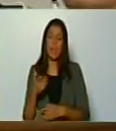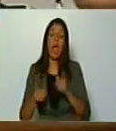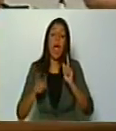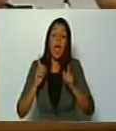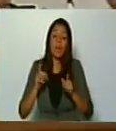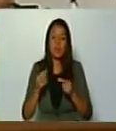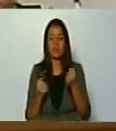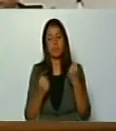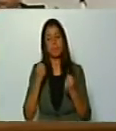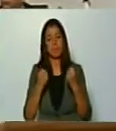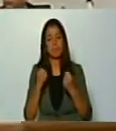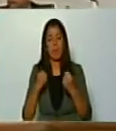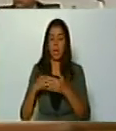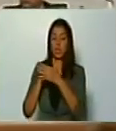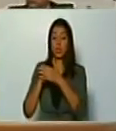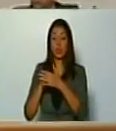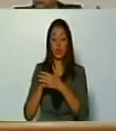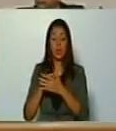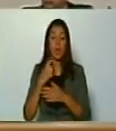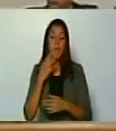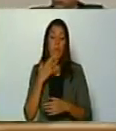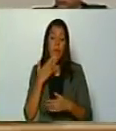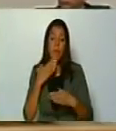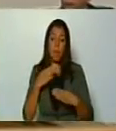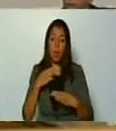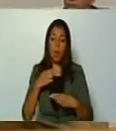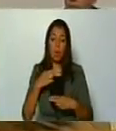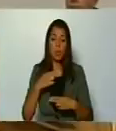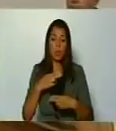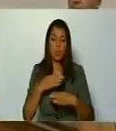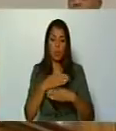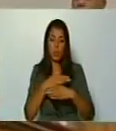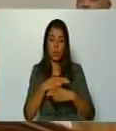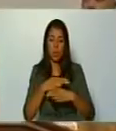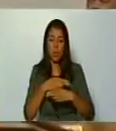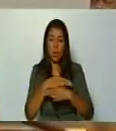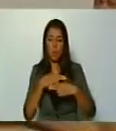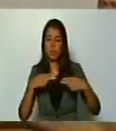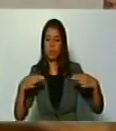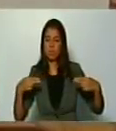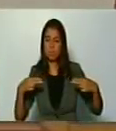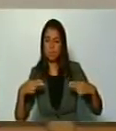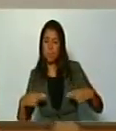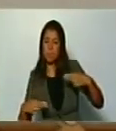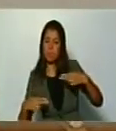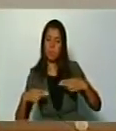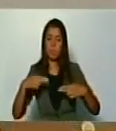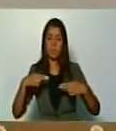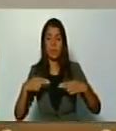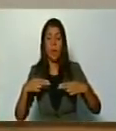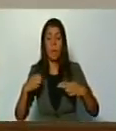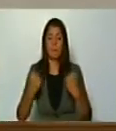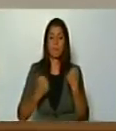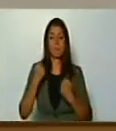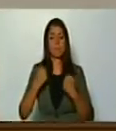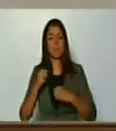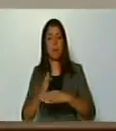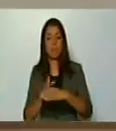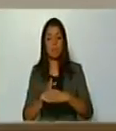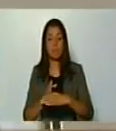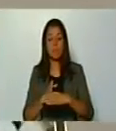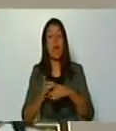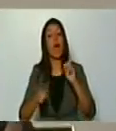contra los llamadas, los obstáculos esos que eran monumentales, las barricadas esas? ¿Cuántos? ¿Y cuántos no